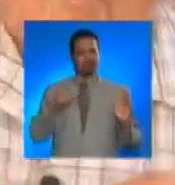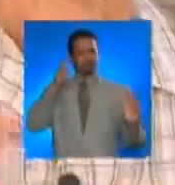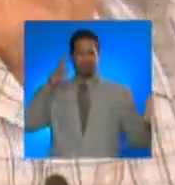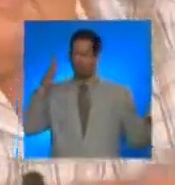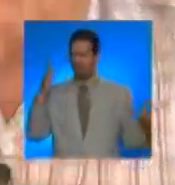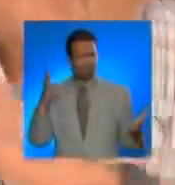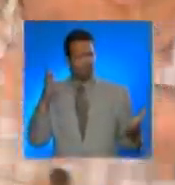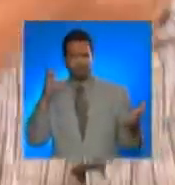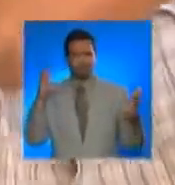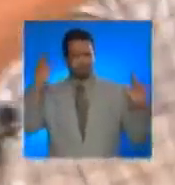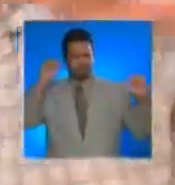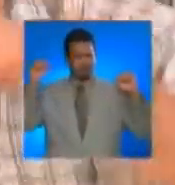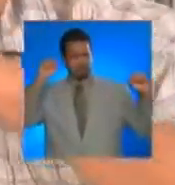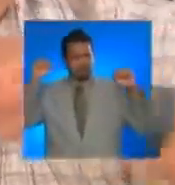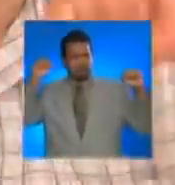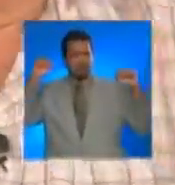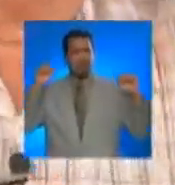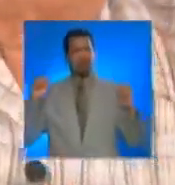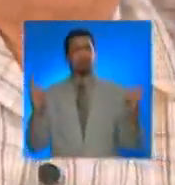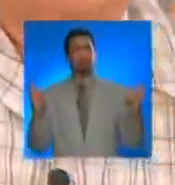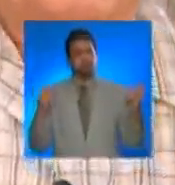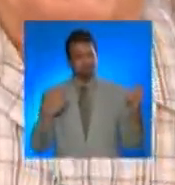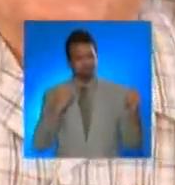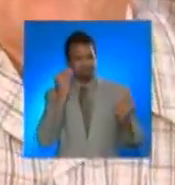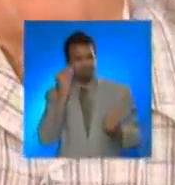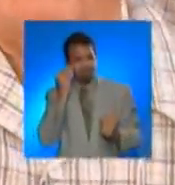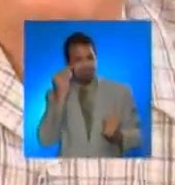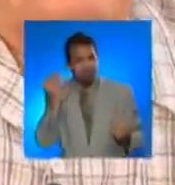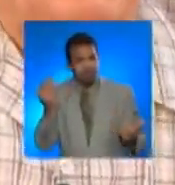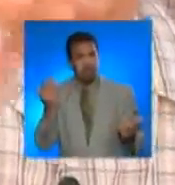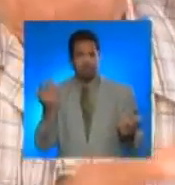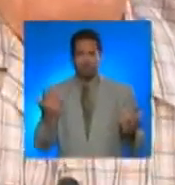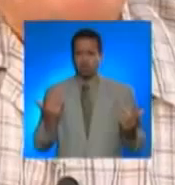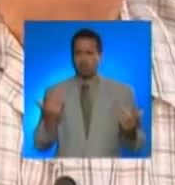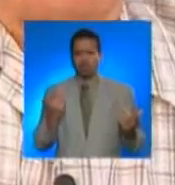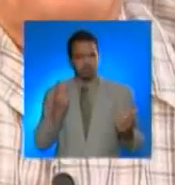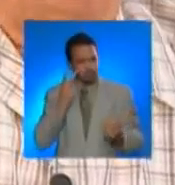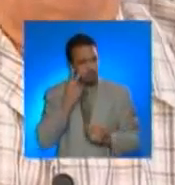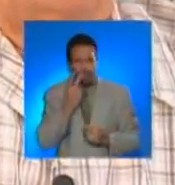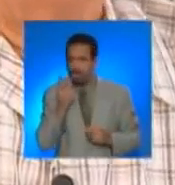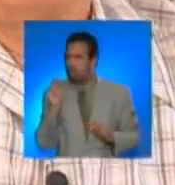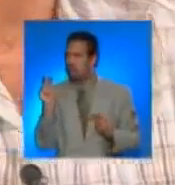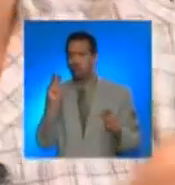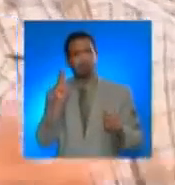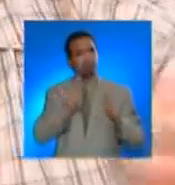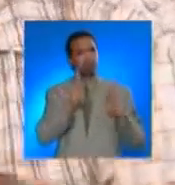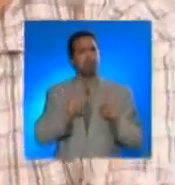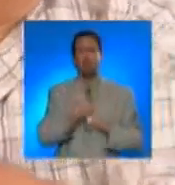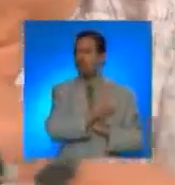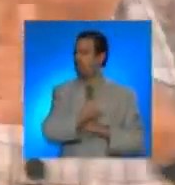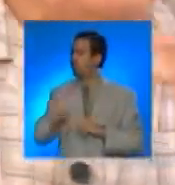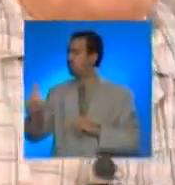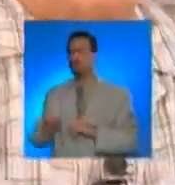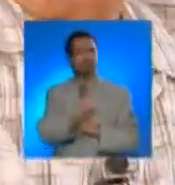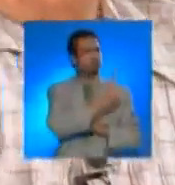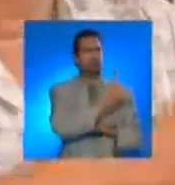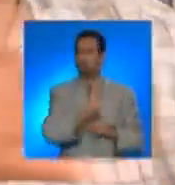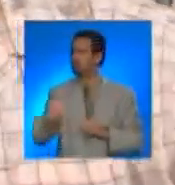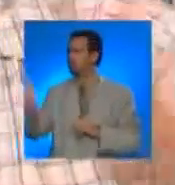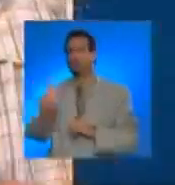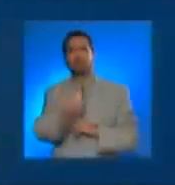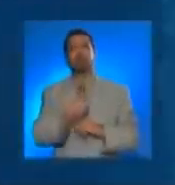Yo tenía 12 años. Cuando yo sentía que el ruido que venía, pero un ruido tremendo.